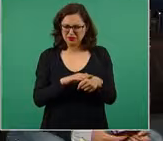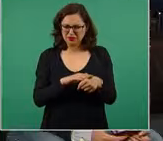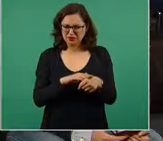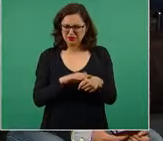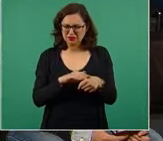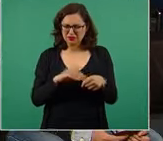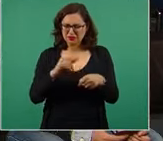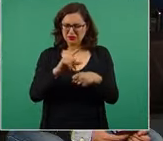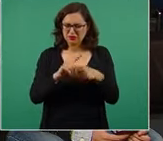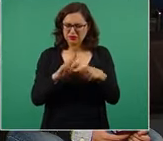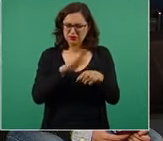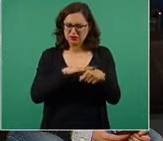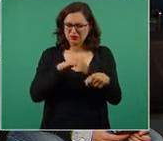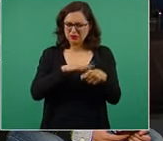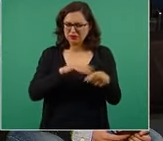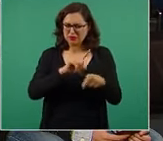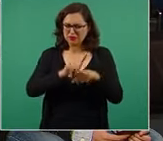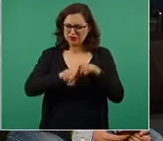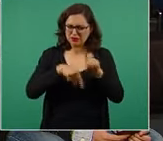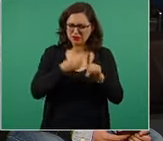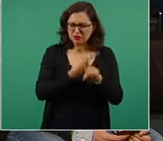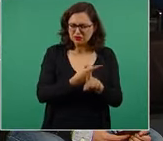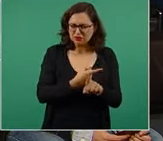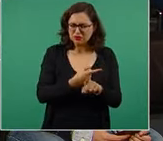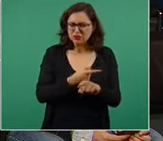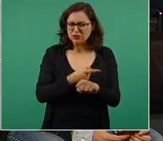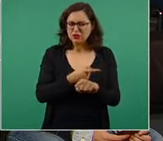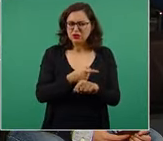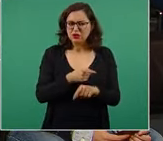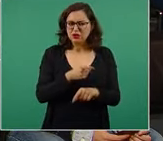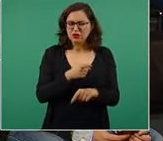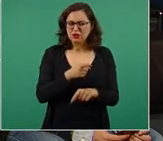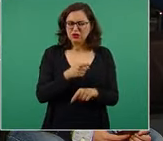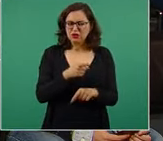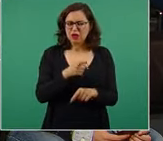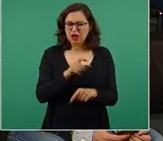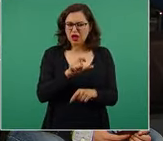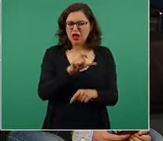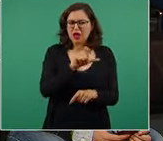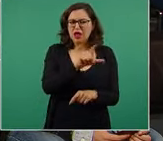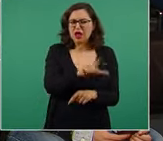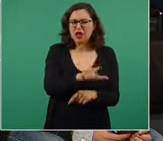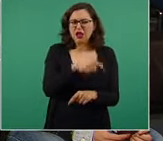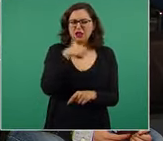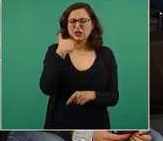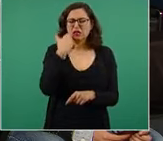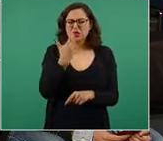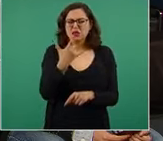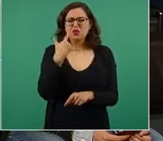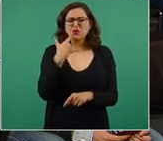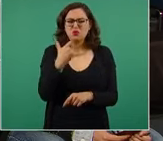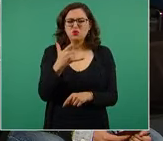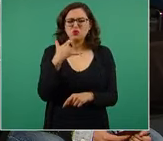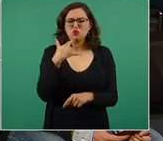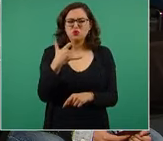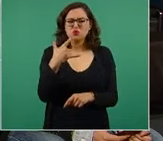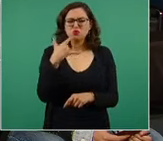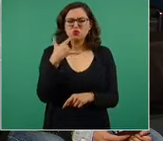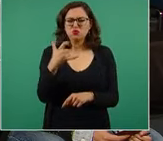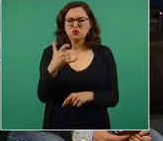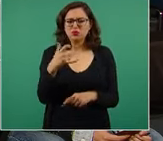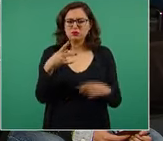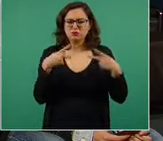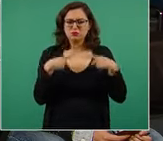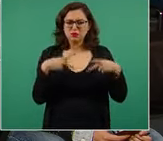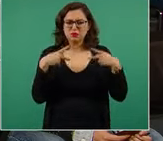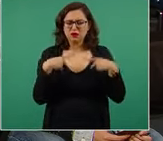él estuvo tratando de luchar porque se hiciera caso al respecto. Corre mucho peligro la gente